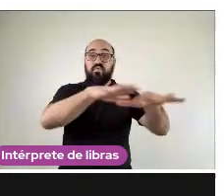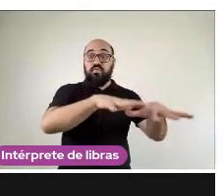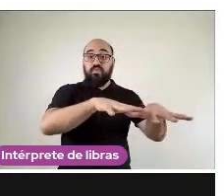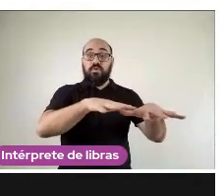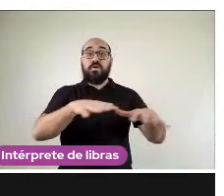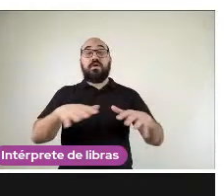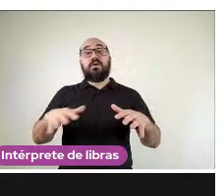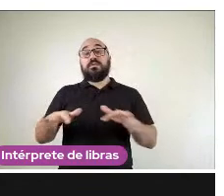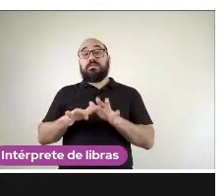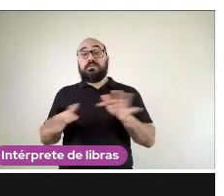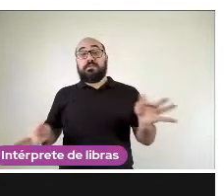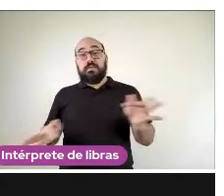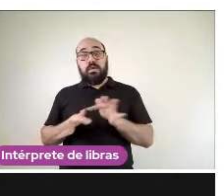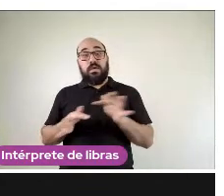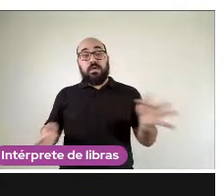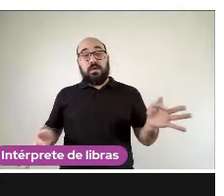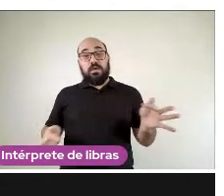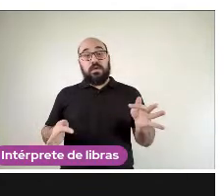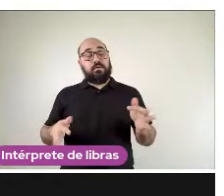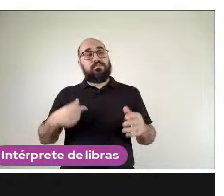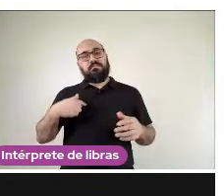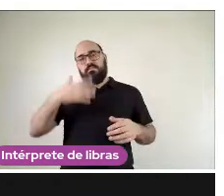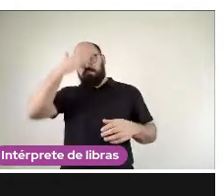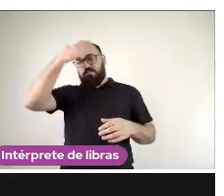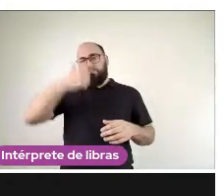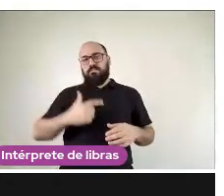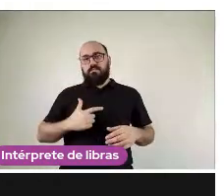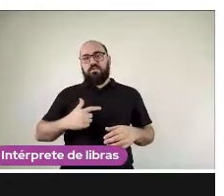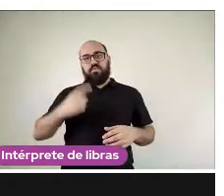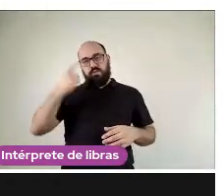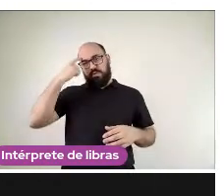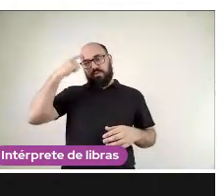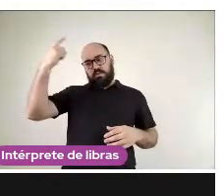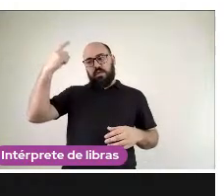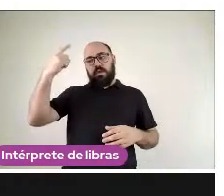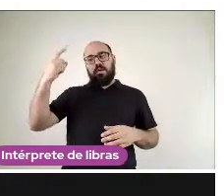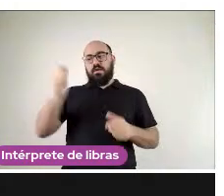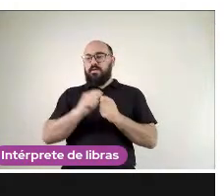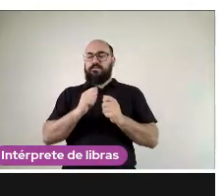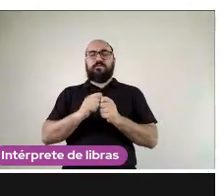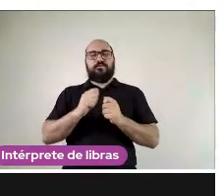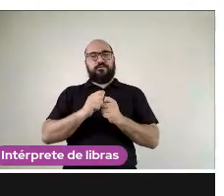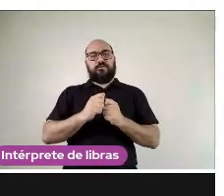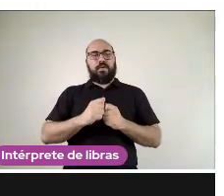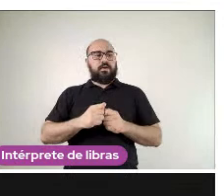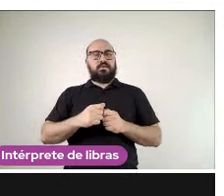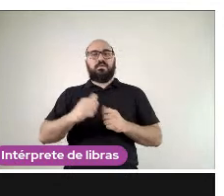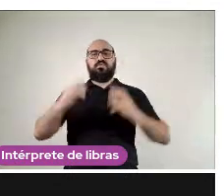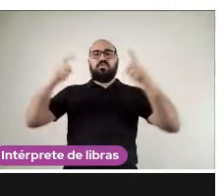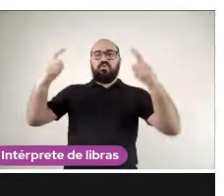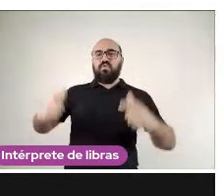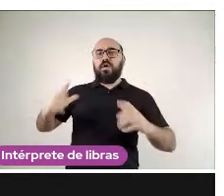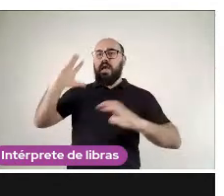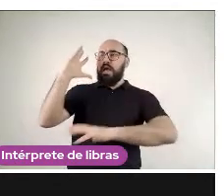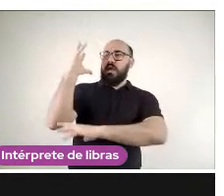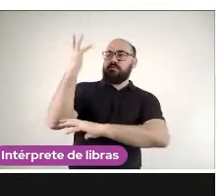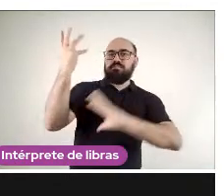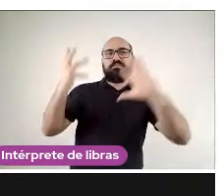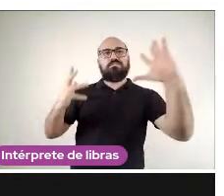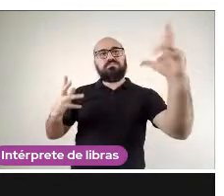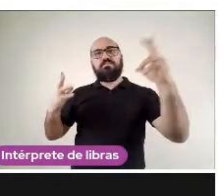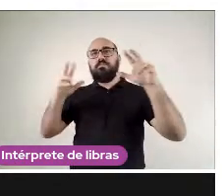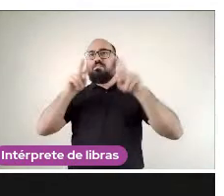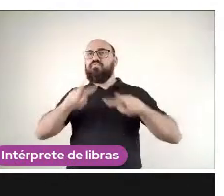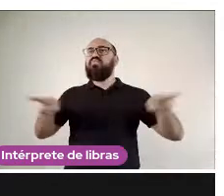pesca. Muchos a lo mejor ni siquiera los capturan y lo que capturan se lo comen, entonces es mucho más sostenible que incluso